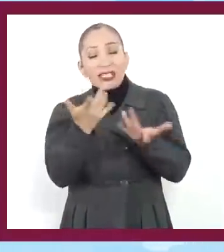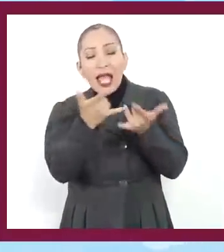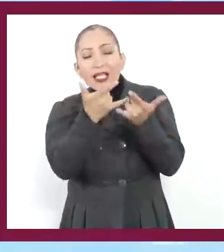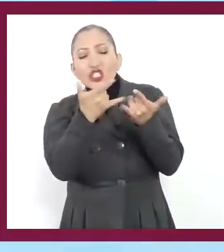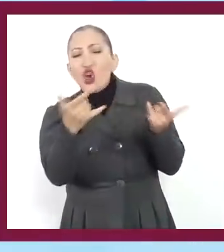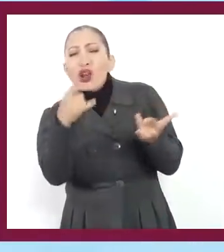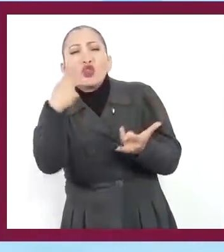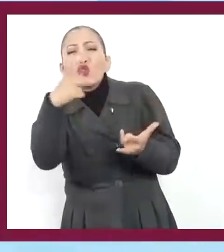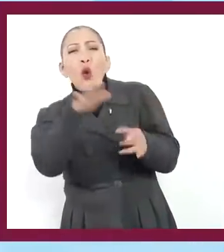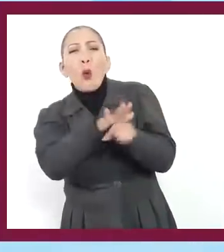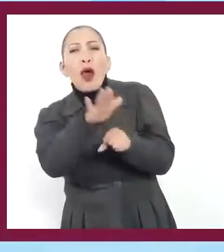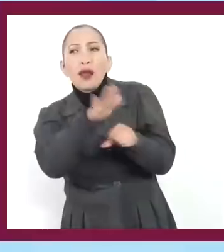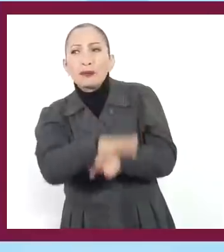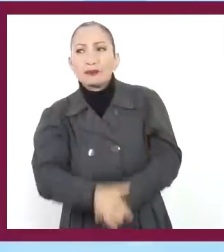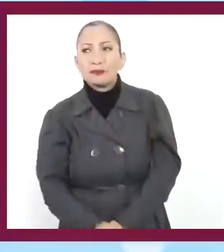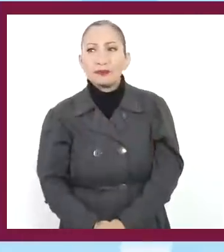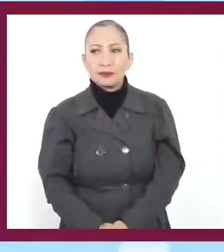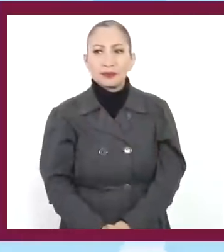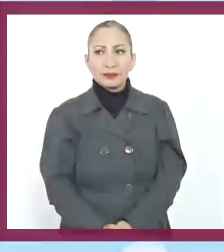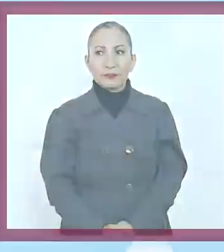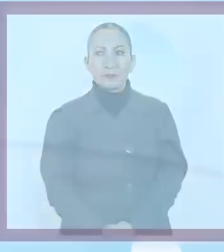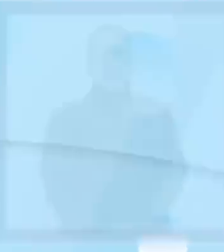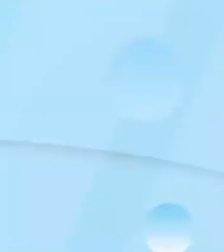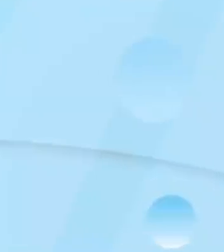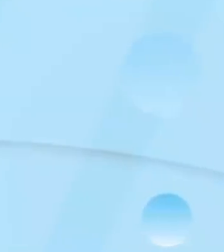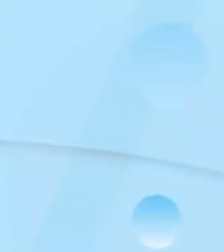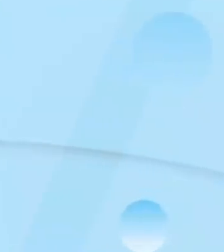desarrollaría su historia?